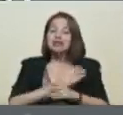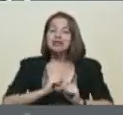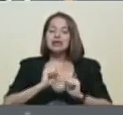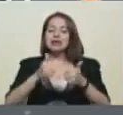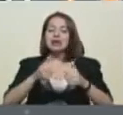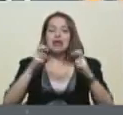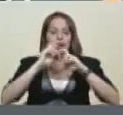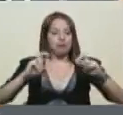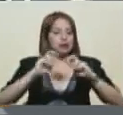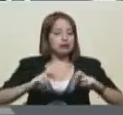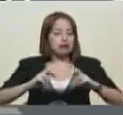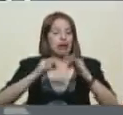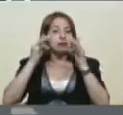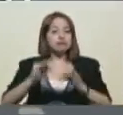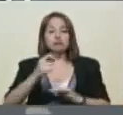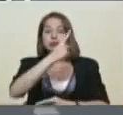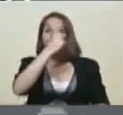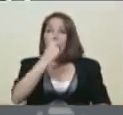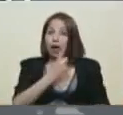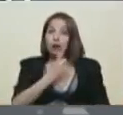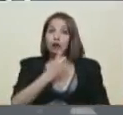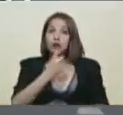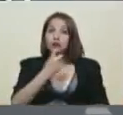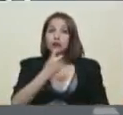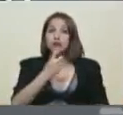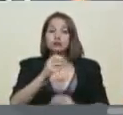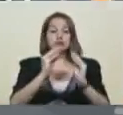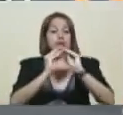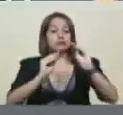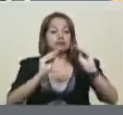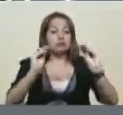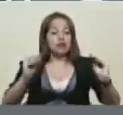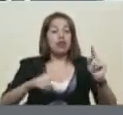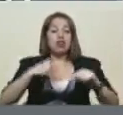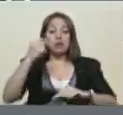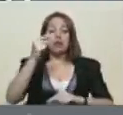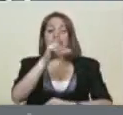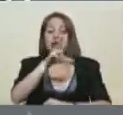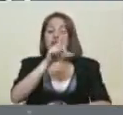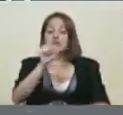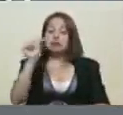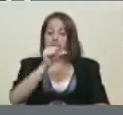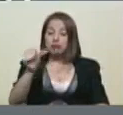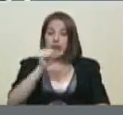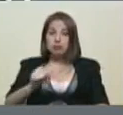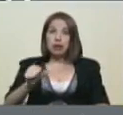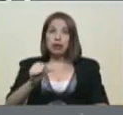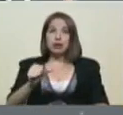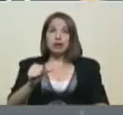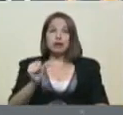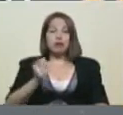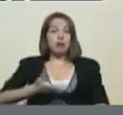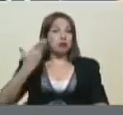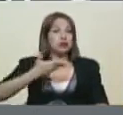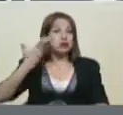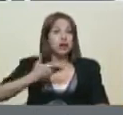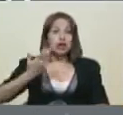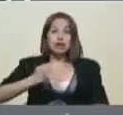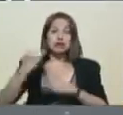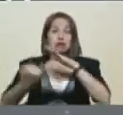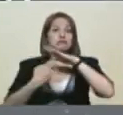toda la seriedad que nos caracteriza y nos ha caracterizado en estas 3 semanas que tenemos en esta importante